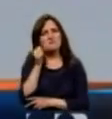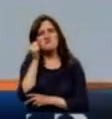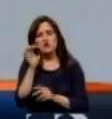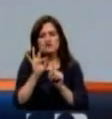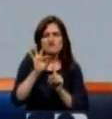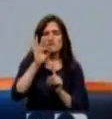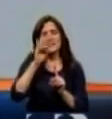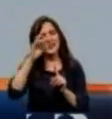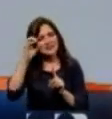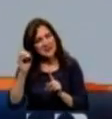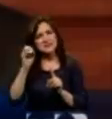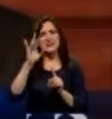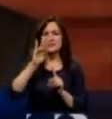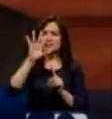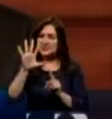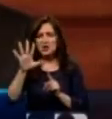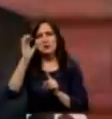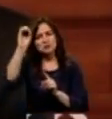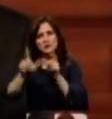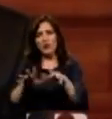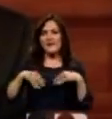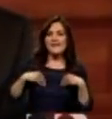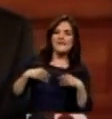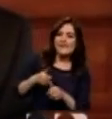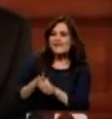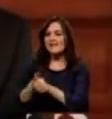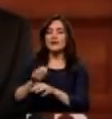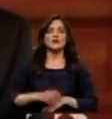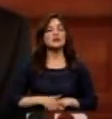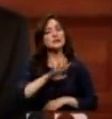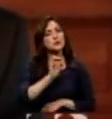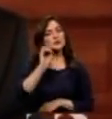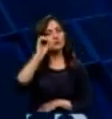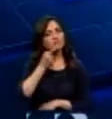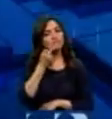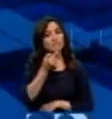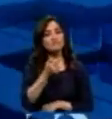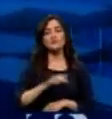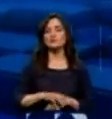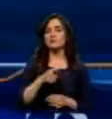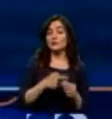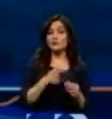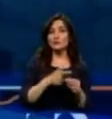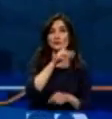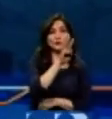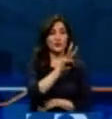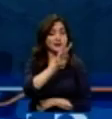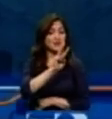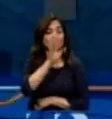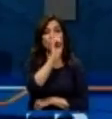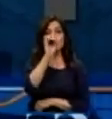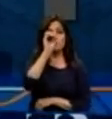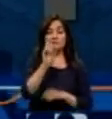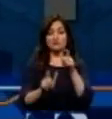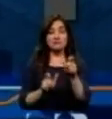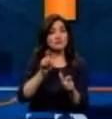del 70-75%. Datos por encima del 50% así lo revelan. En Quito, un 66% de